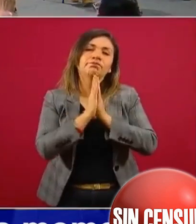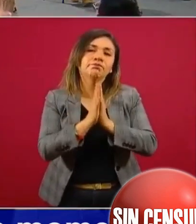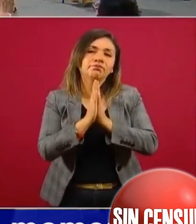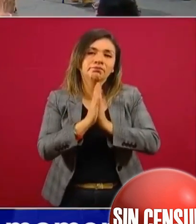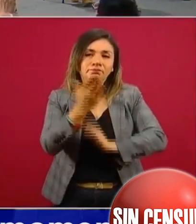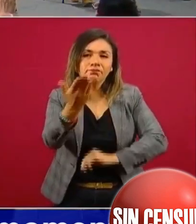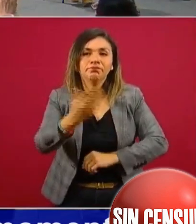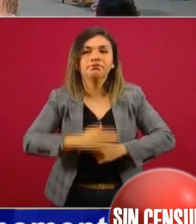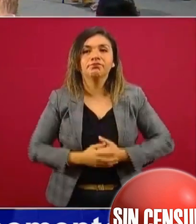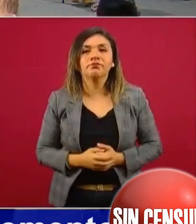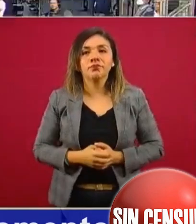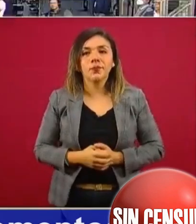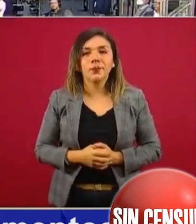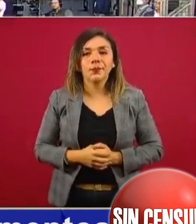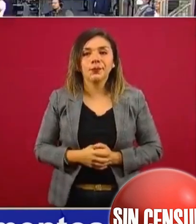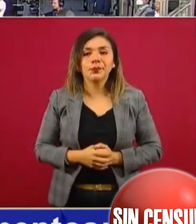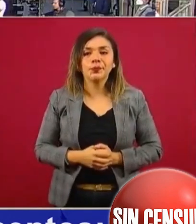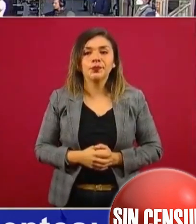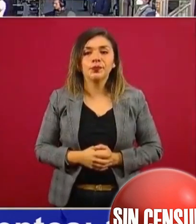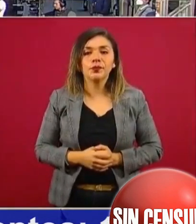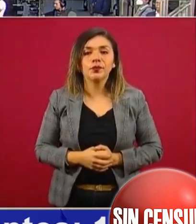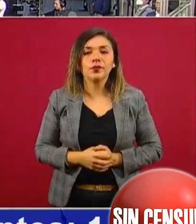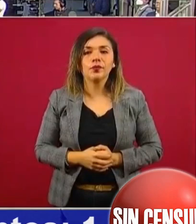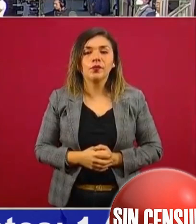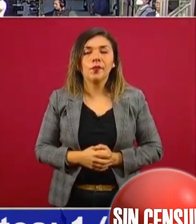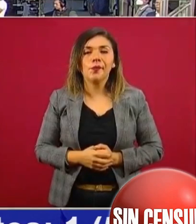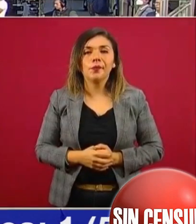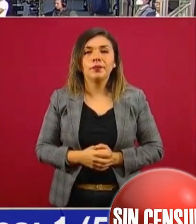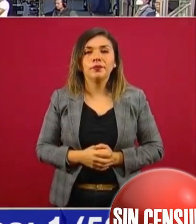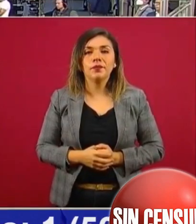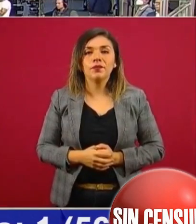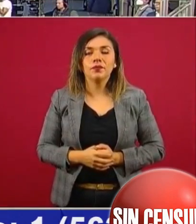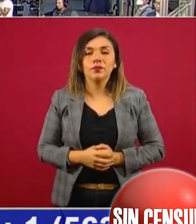Jesús, por favor, mañana. Bueno, que la paz.